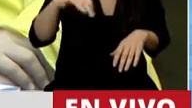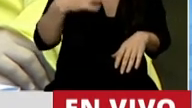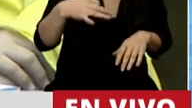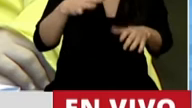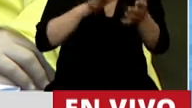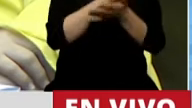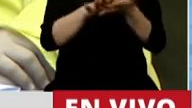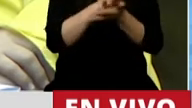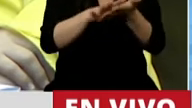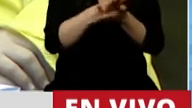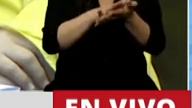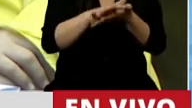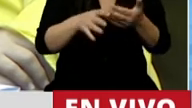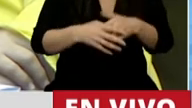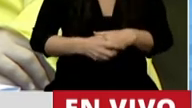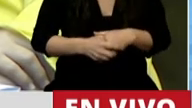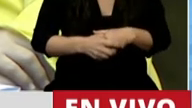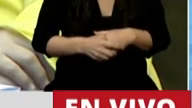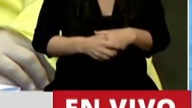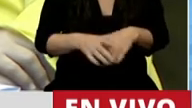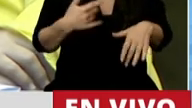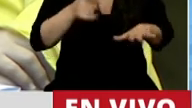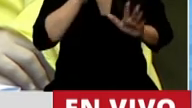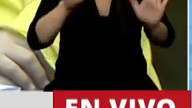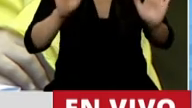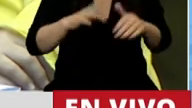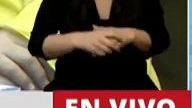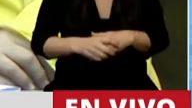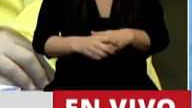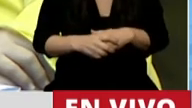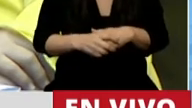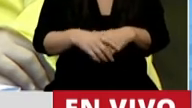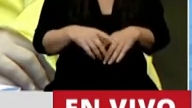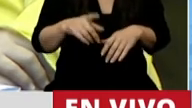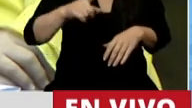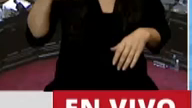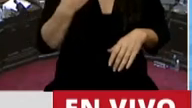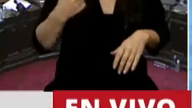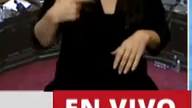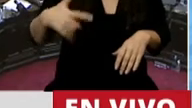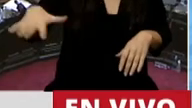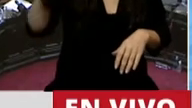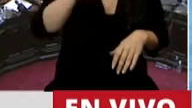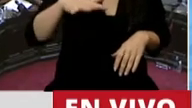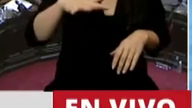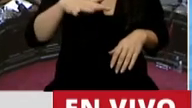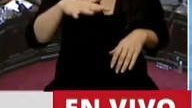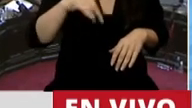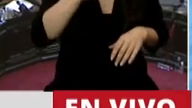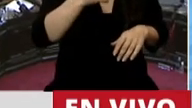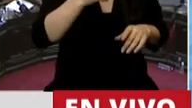resuelto, y me parece que es una clara muestra de que somos una sociedad que no trata bien a las